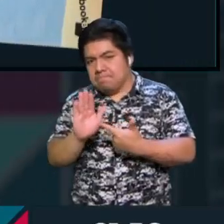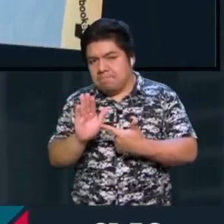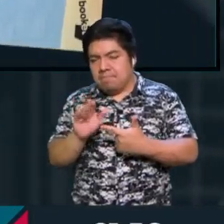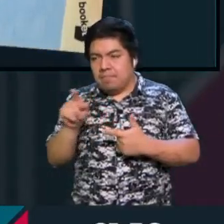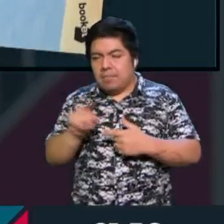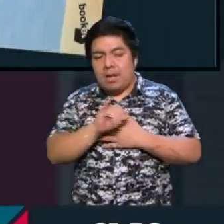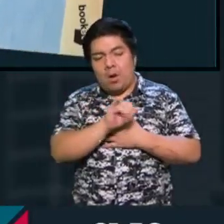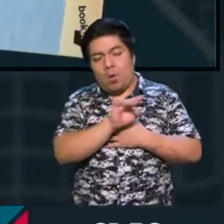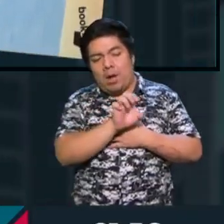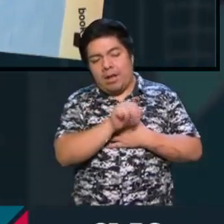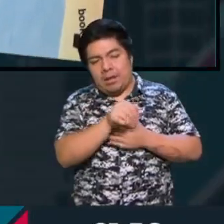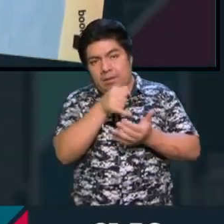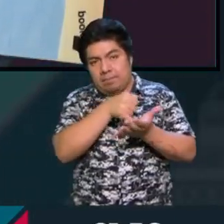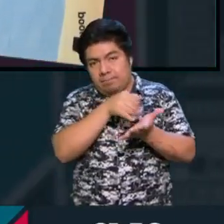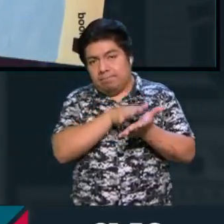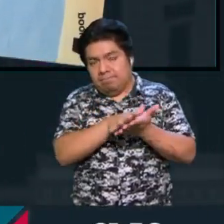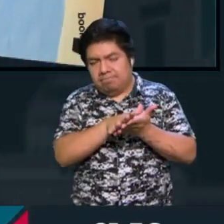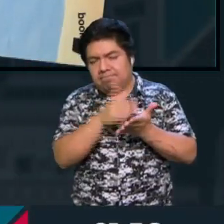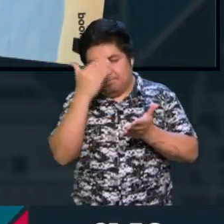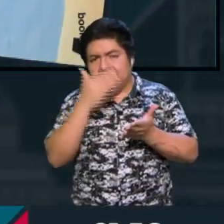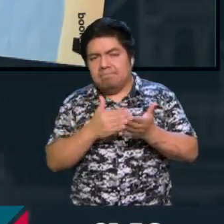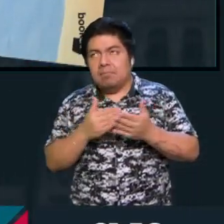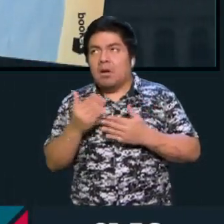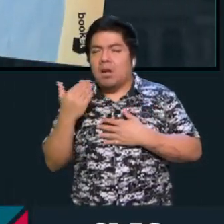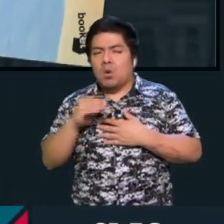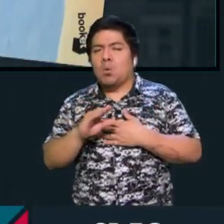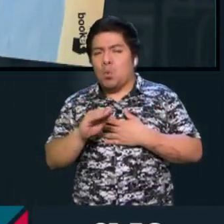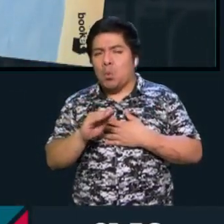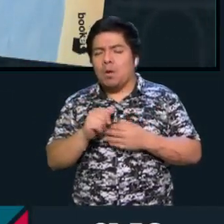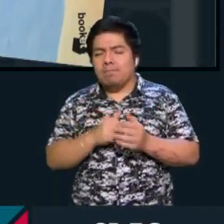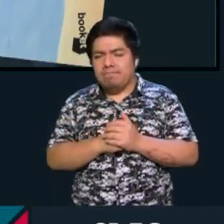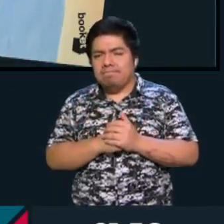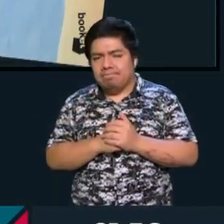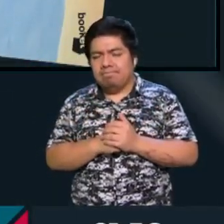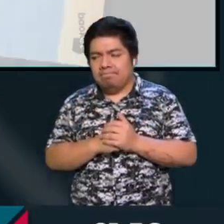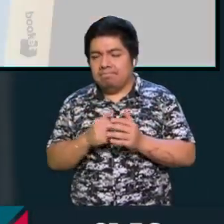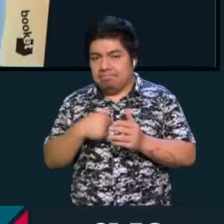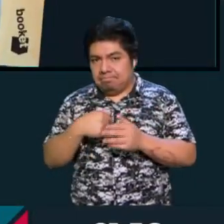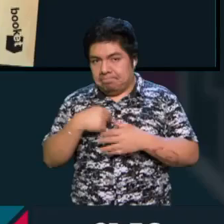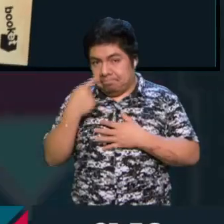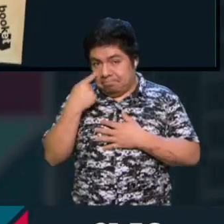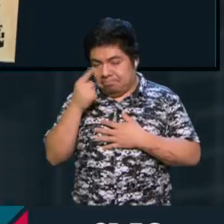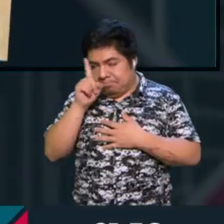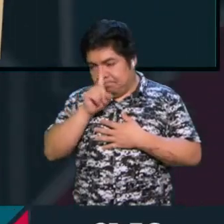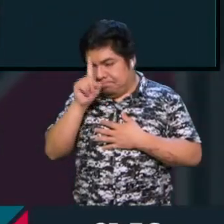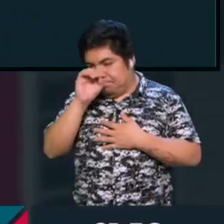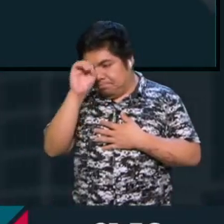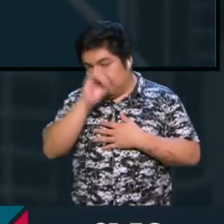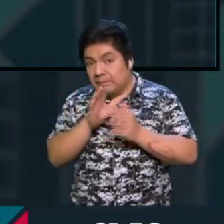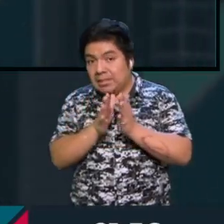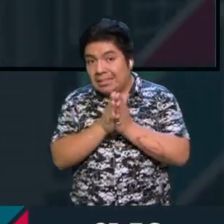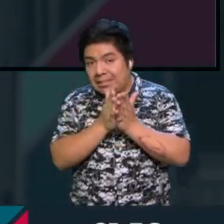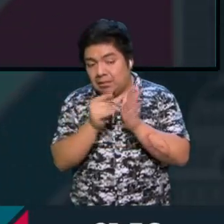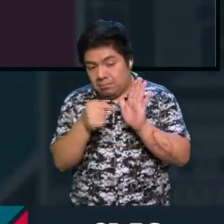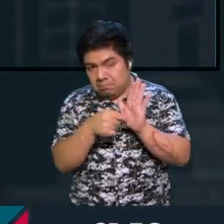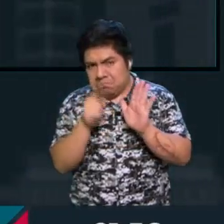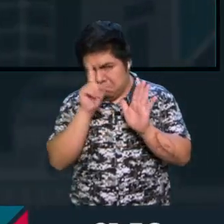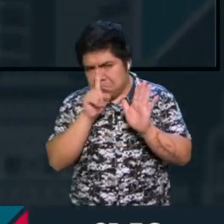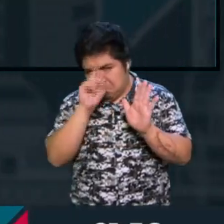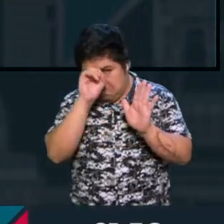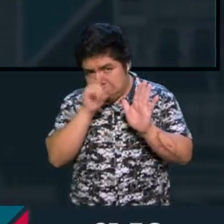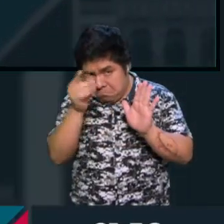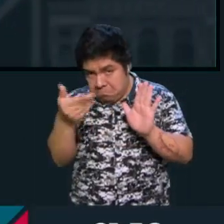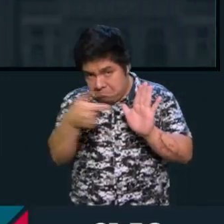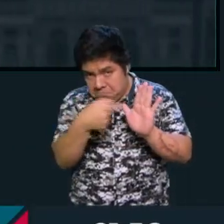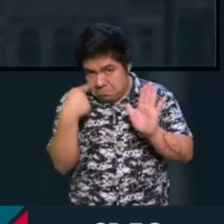Joaquín Mortiz Editores, más se publicó en los 90s. Y yo quiero recomendar mucho este texto, porque